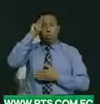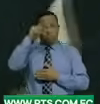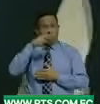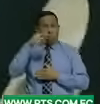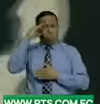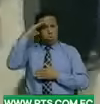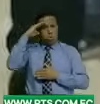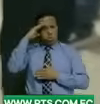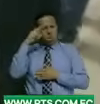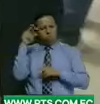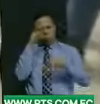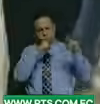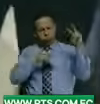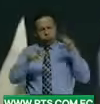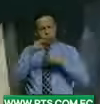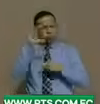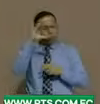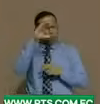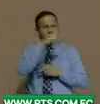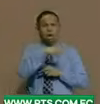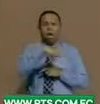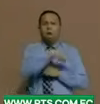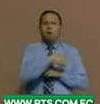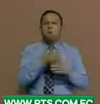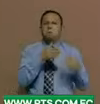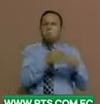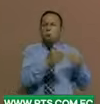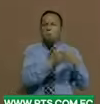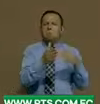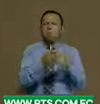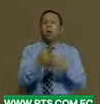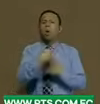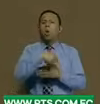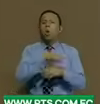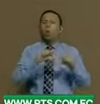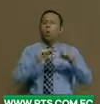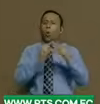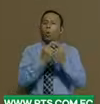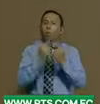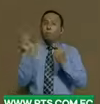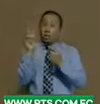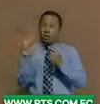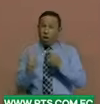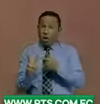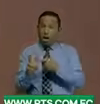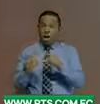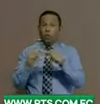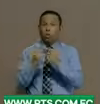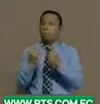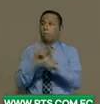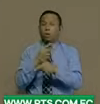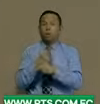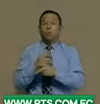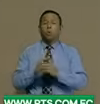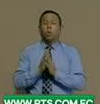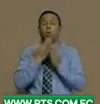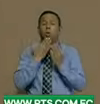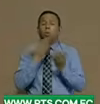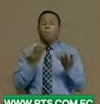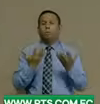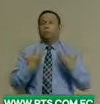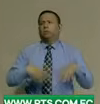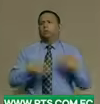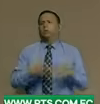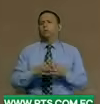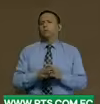personas, explotación sexual y extorsión bajo el mando de la poderosa banda venezolana Tren de Aragua. La policía peruana anunció la